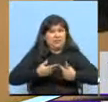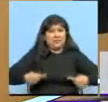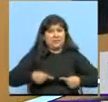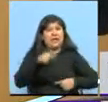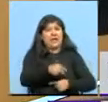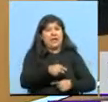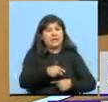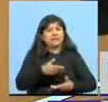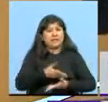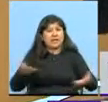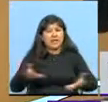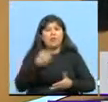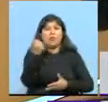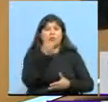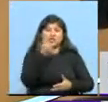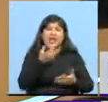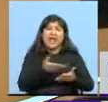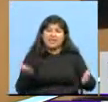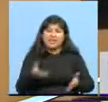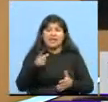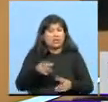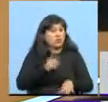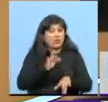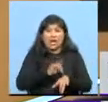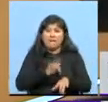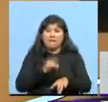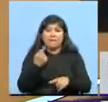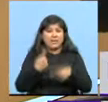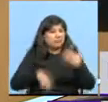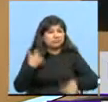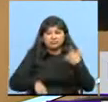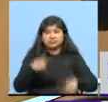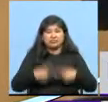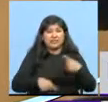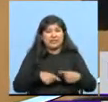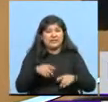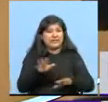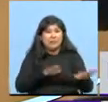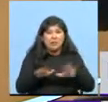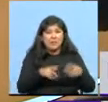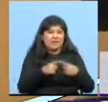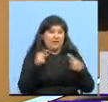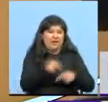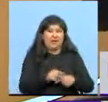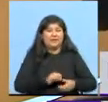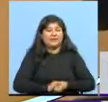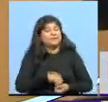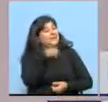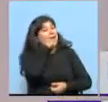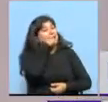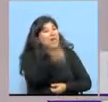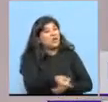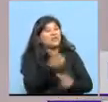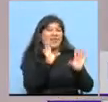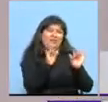entrevistas, esas cosas. Que... Bueno, en todo momento. Perfecto. Ian, hay una pregunta difícil que te quiero hacer. ¿Hincha